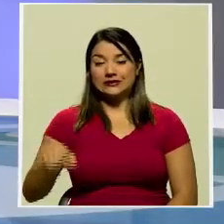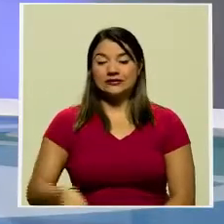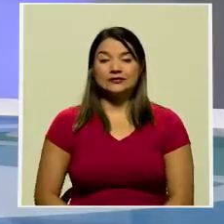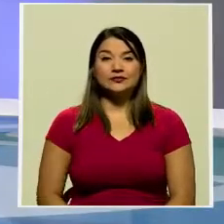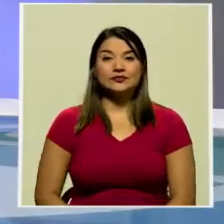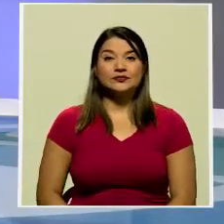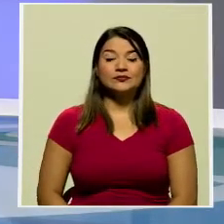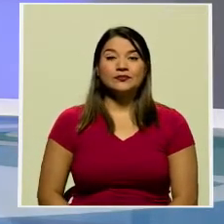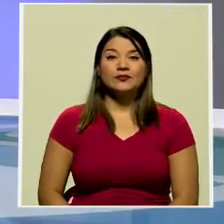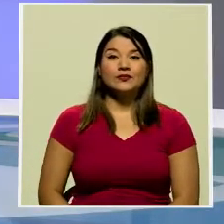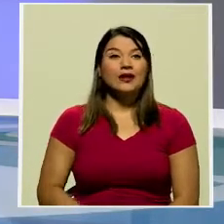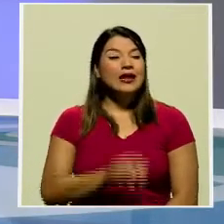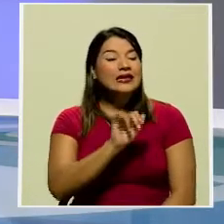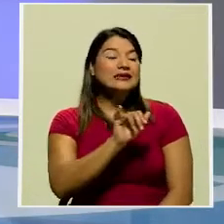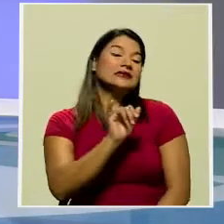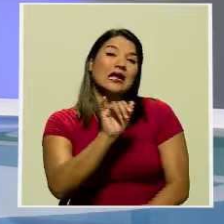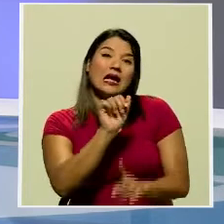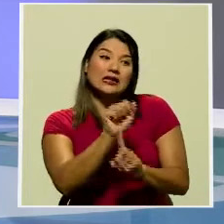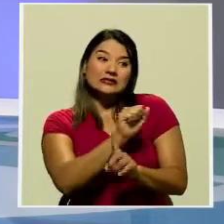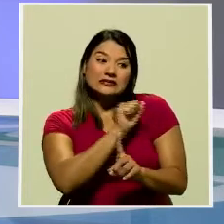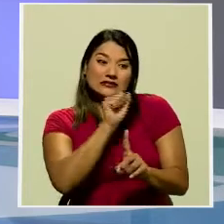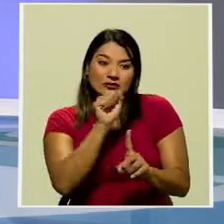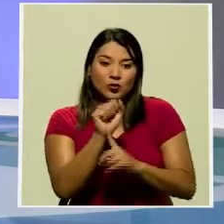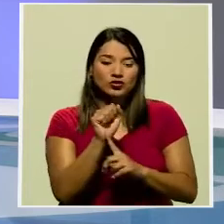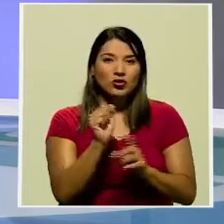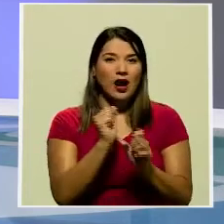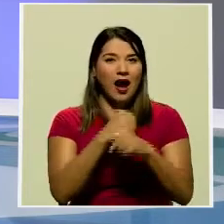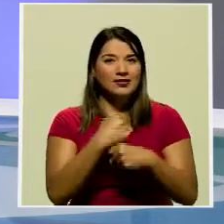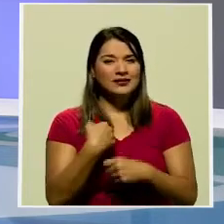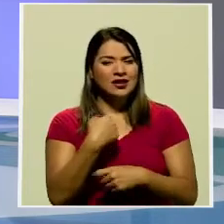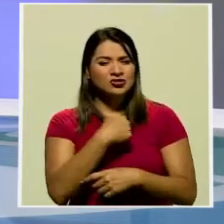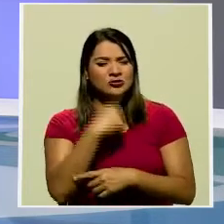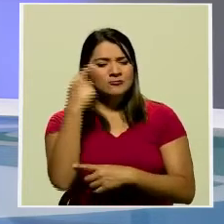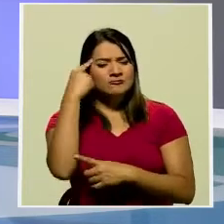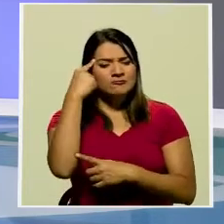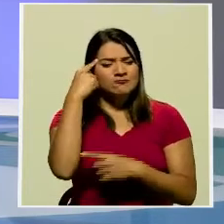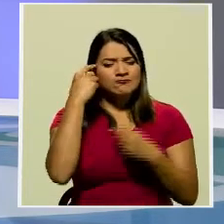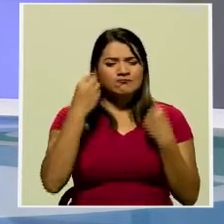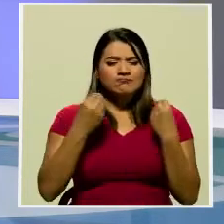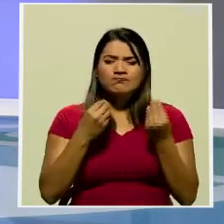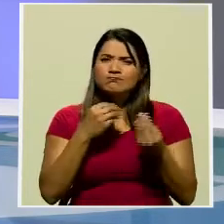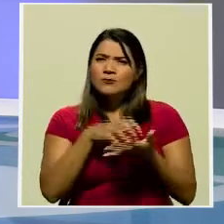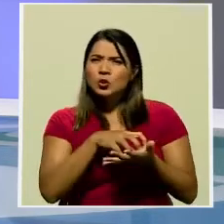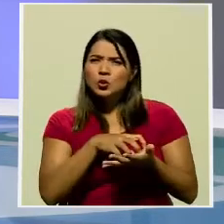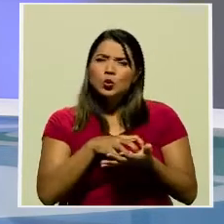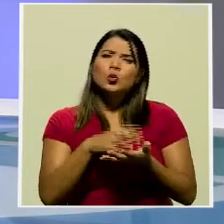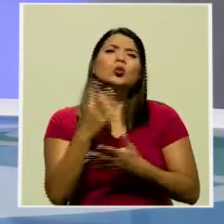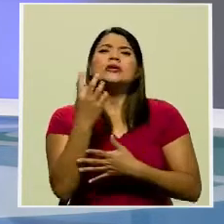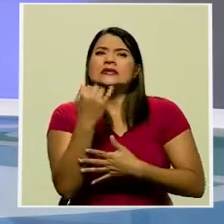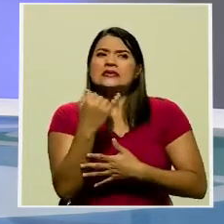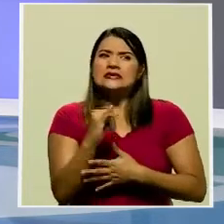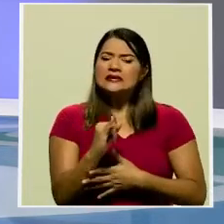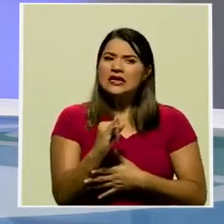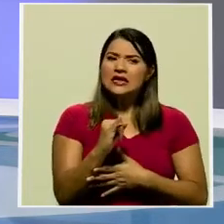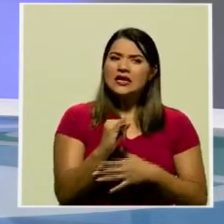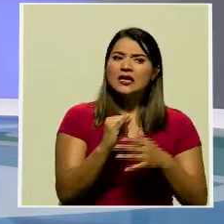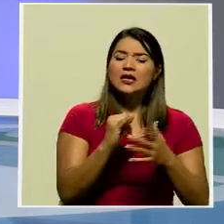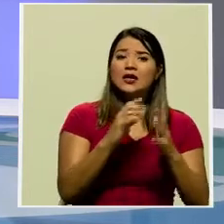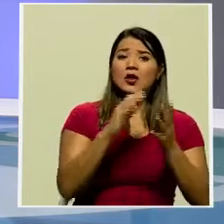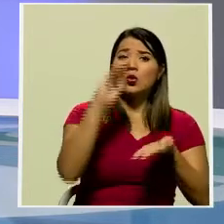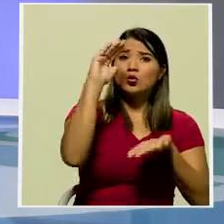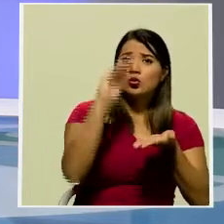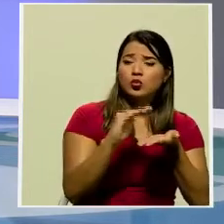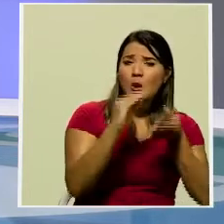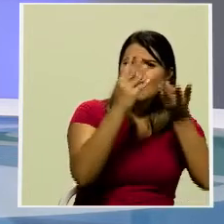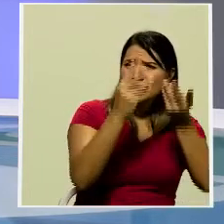Es uno de esos casos en donde uno duda si el recorte no saldrá más caro que lo que se va a